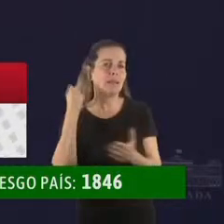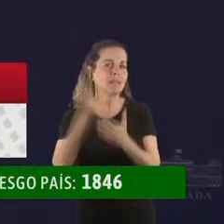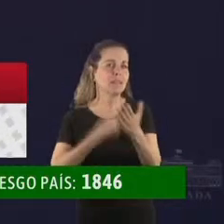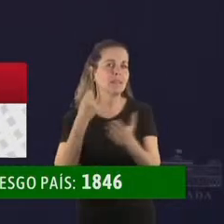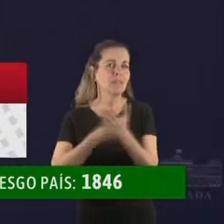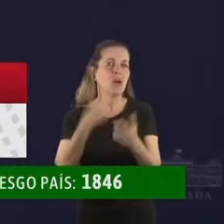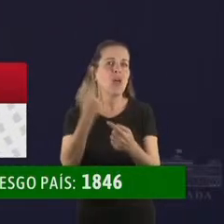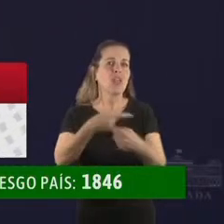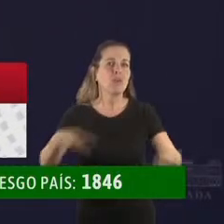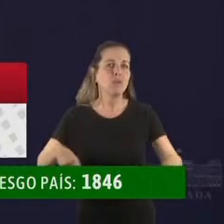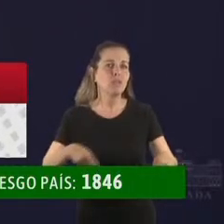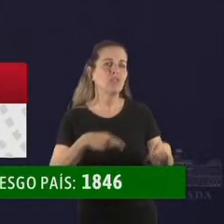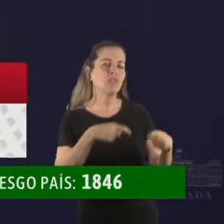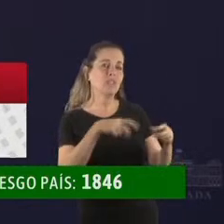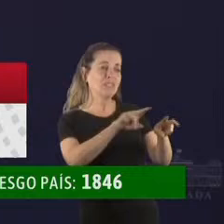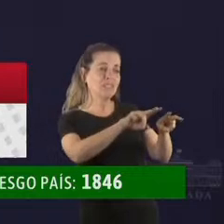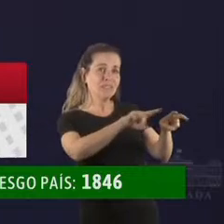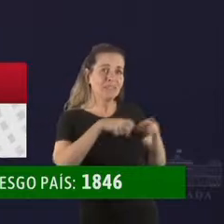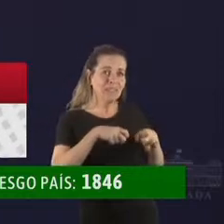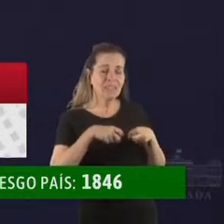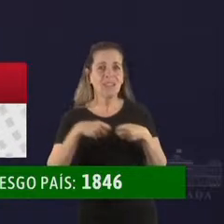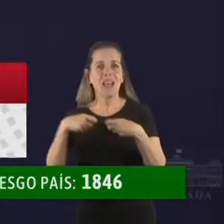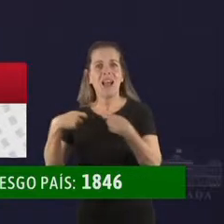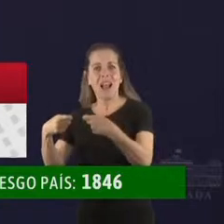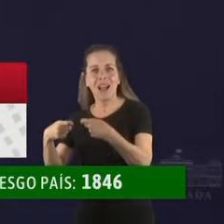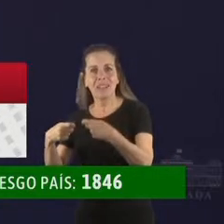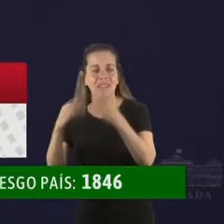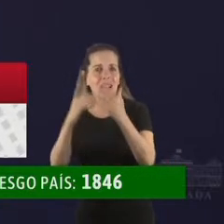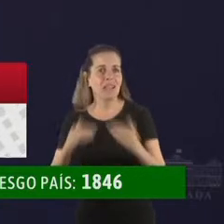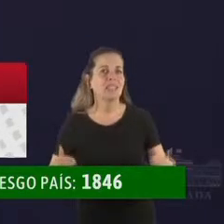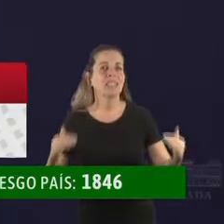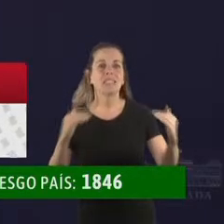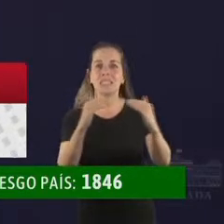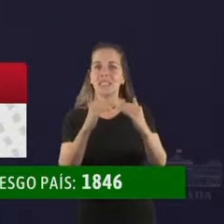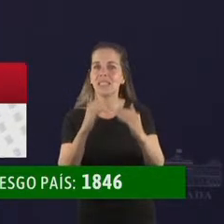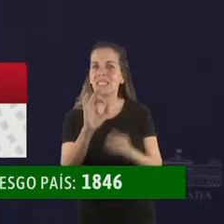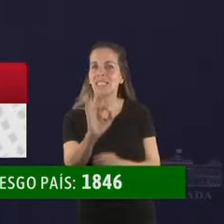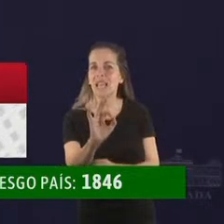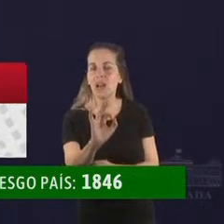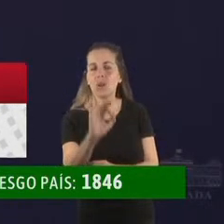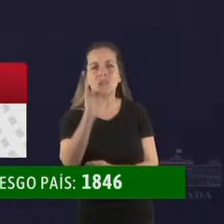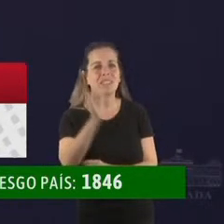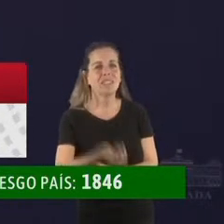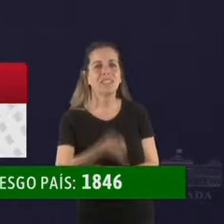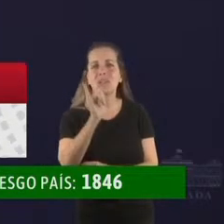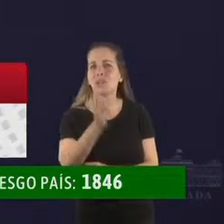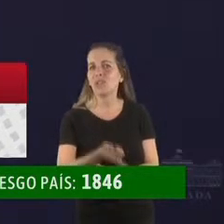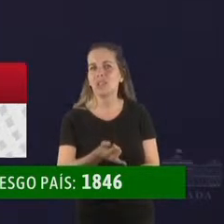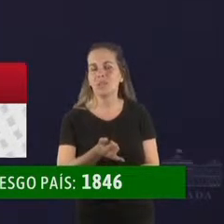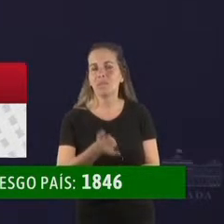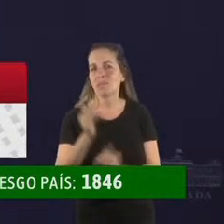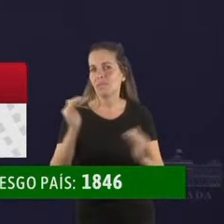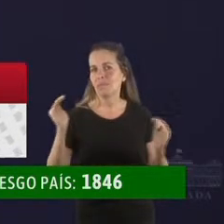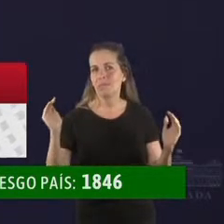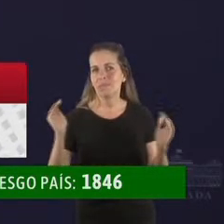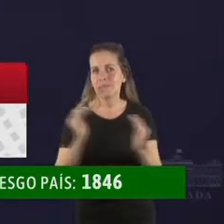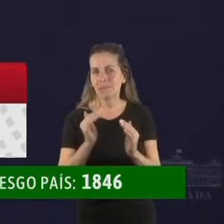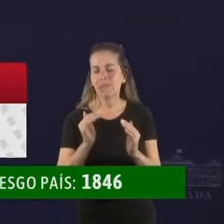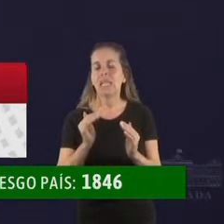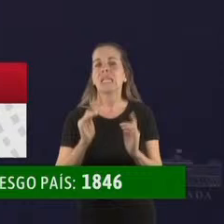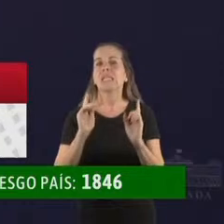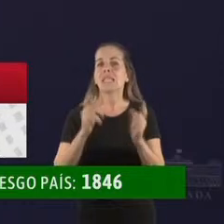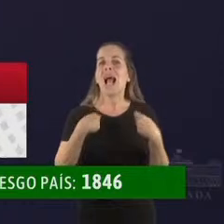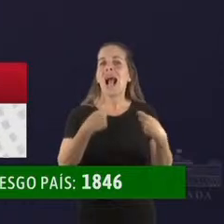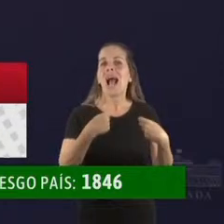fiscal cero y la reducción al extremo del del gasto del gasto político